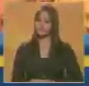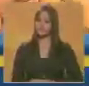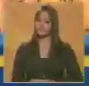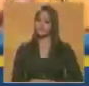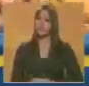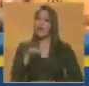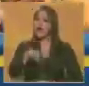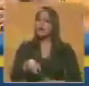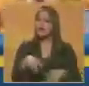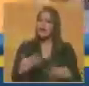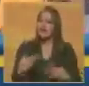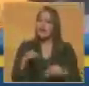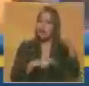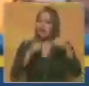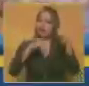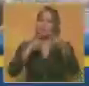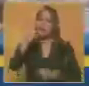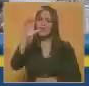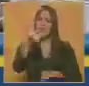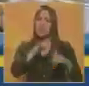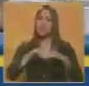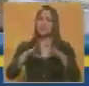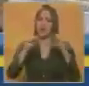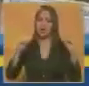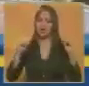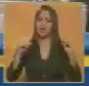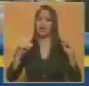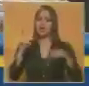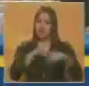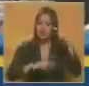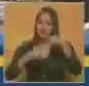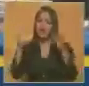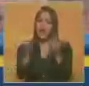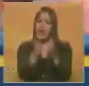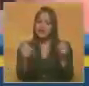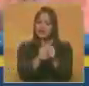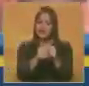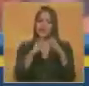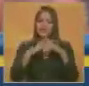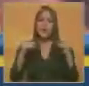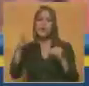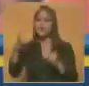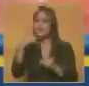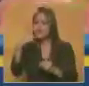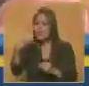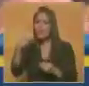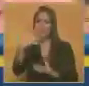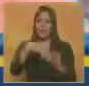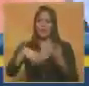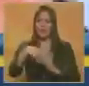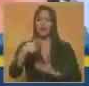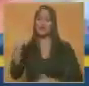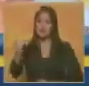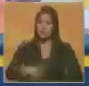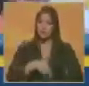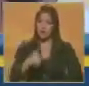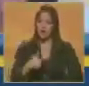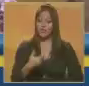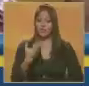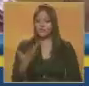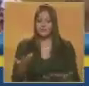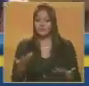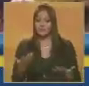Y aquí se trata de construir un país para todos. Aquí se trata de construir un Anzoátegui para todos, sin violencia. Que nosotros podamos,